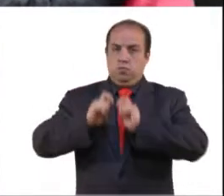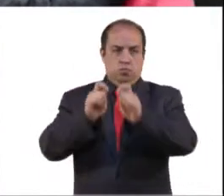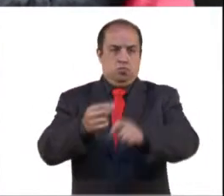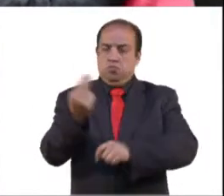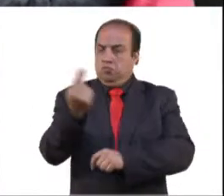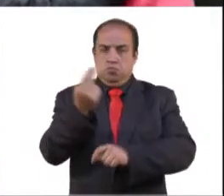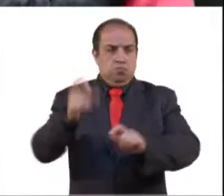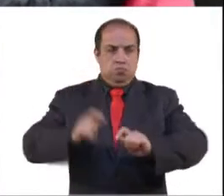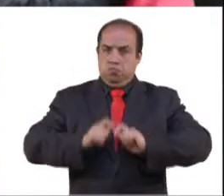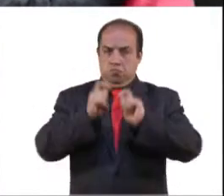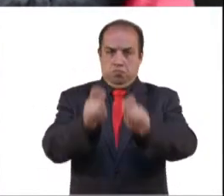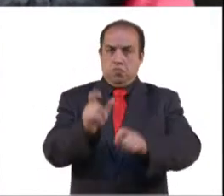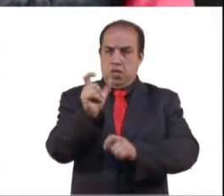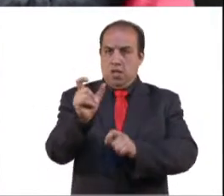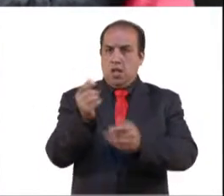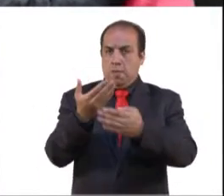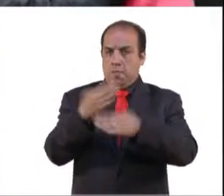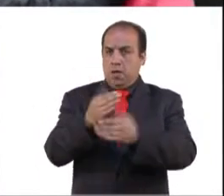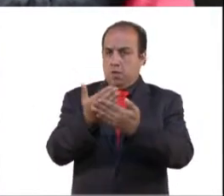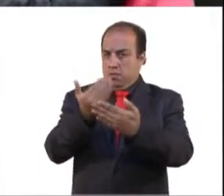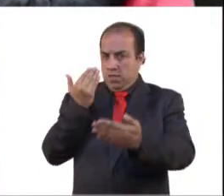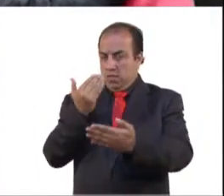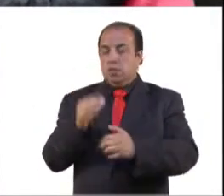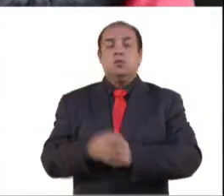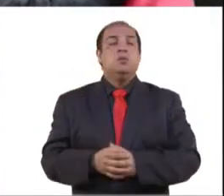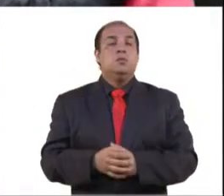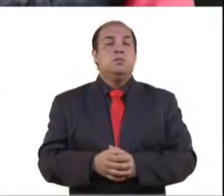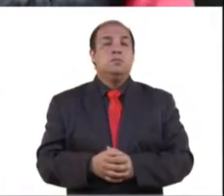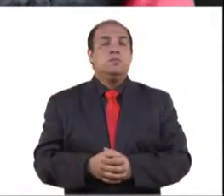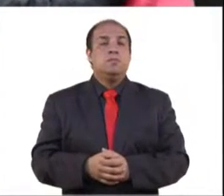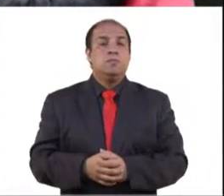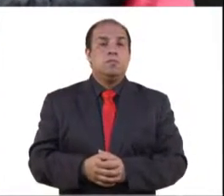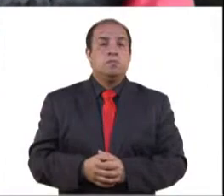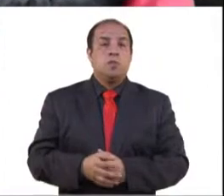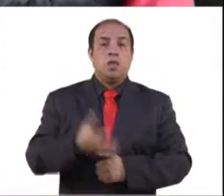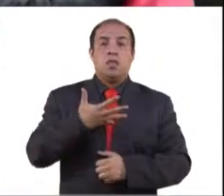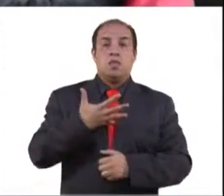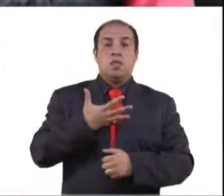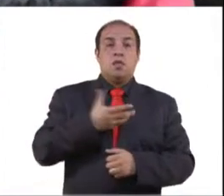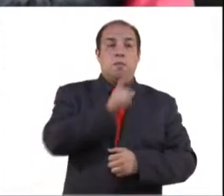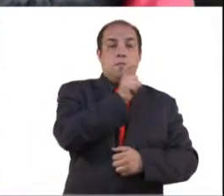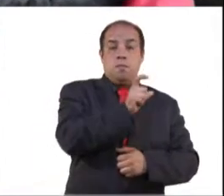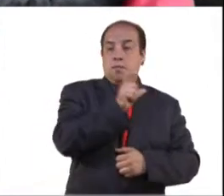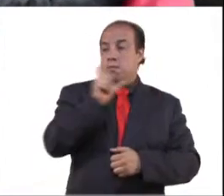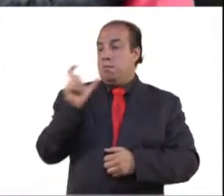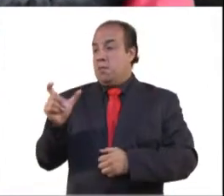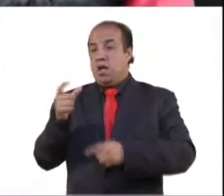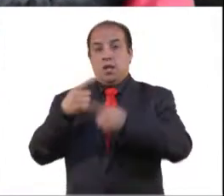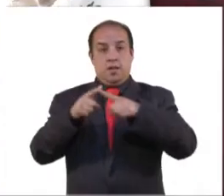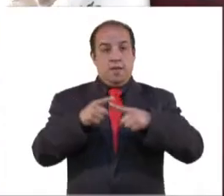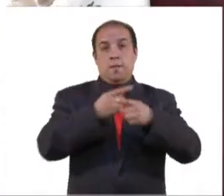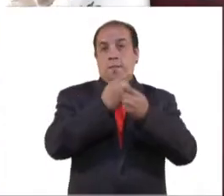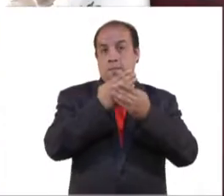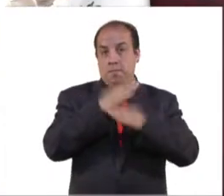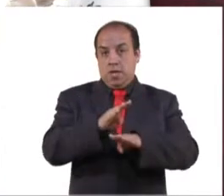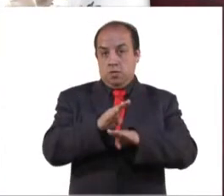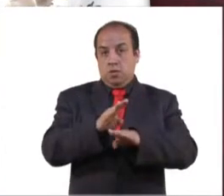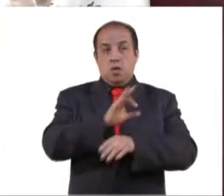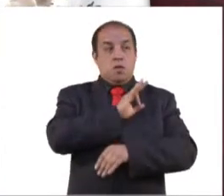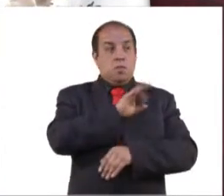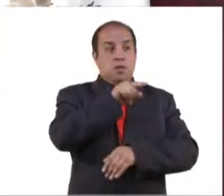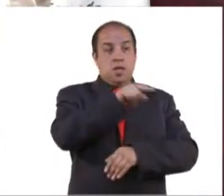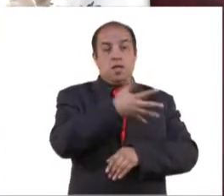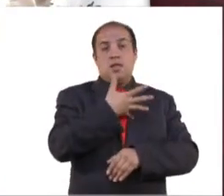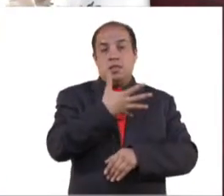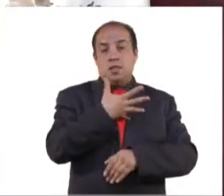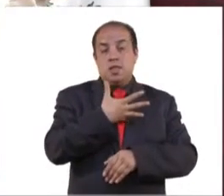tienen que entregar, porque como aquí lo dijimos, son tarjetas de distintos bancos y ellos pueden tener todavía